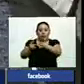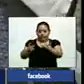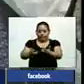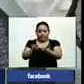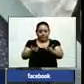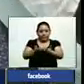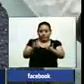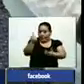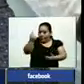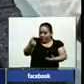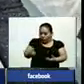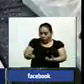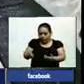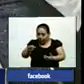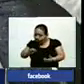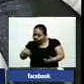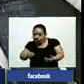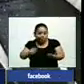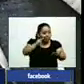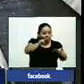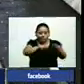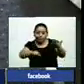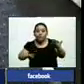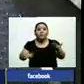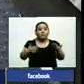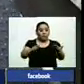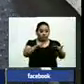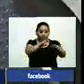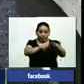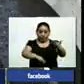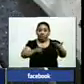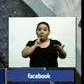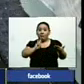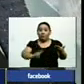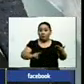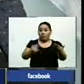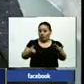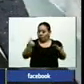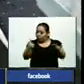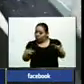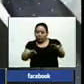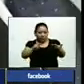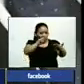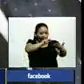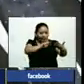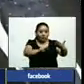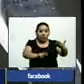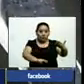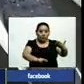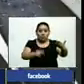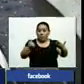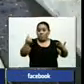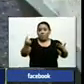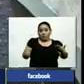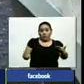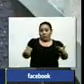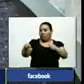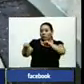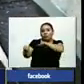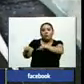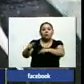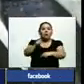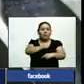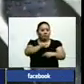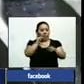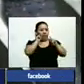auditorías a la Fiscalía General de la República y de acuerdo a lo que se estableció en las auditorías, los auditores